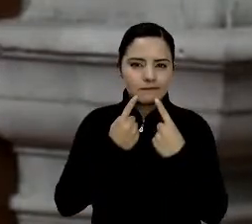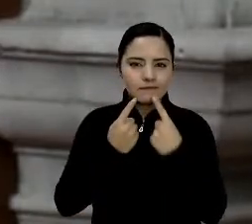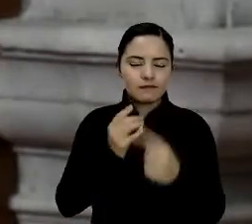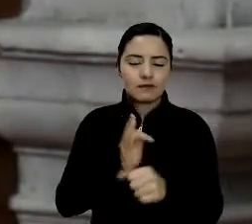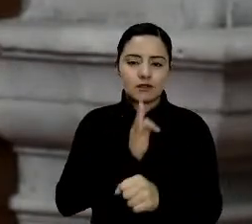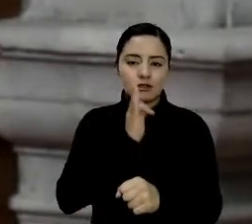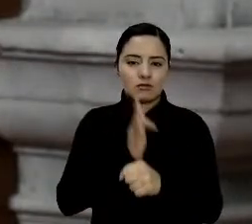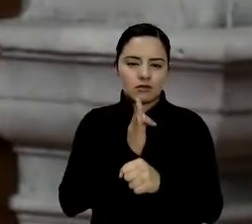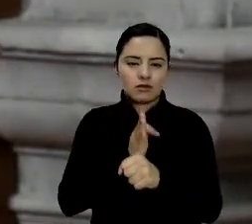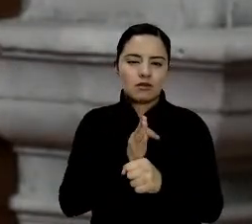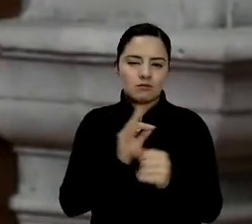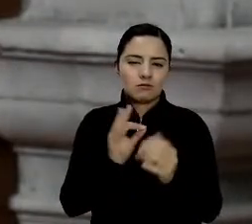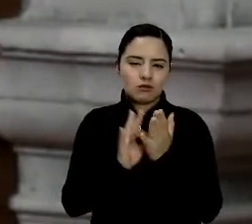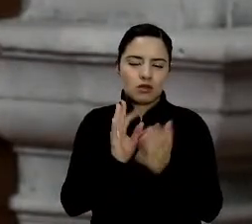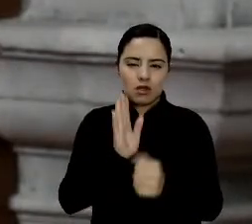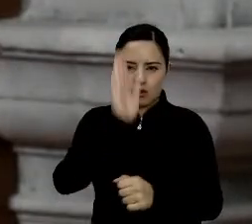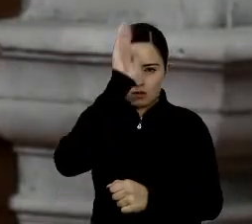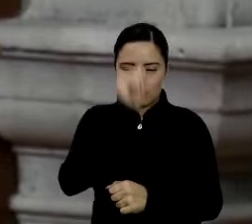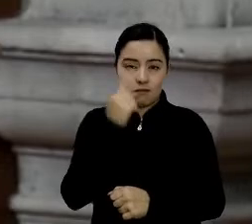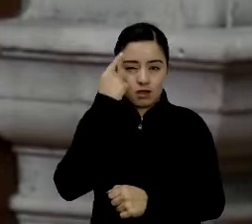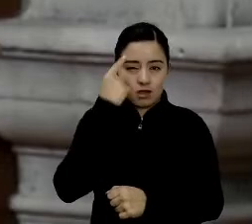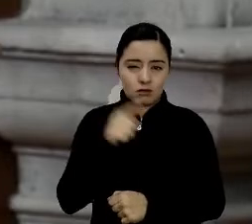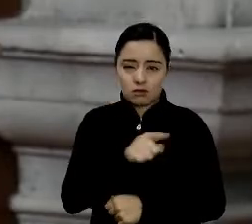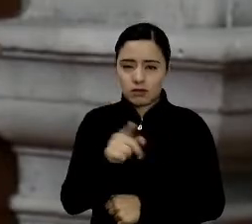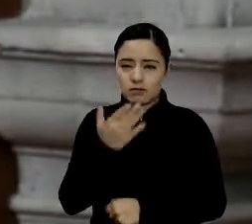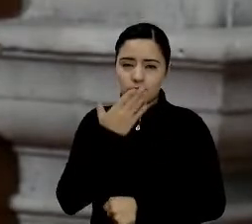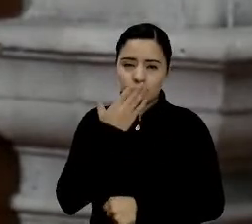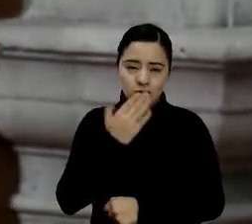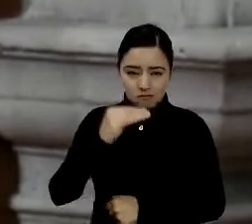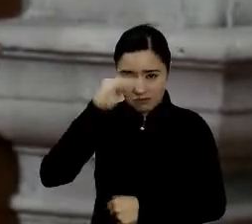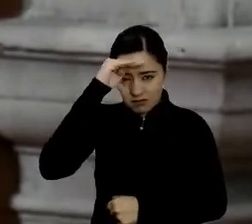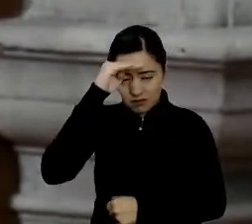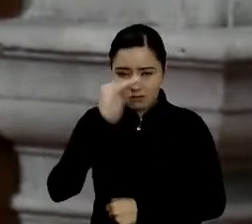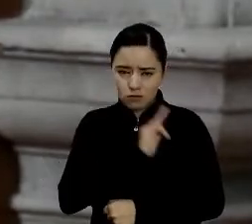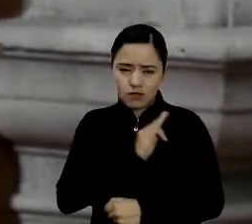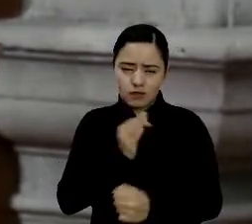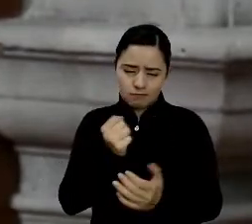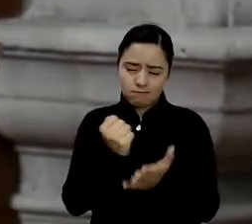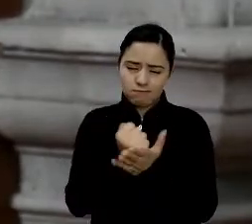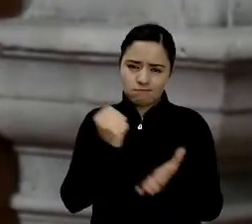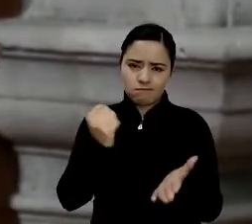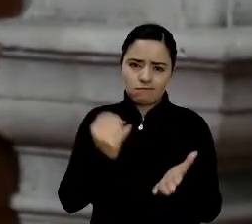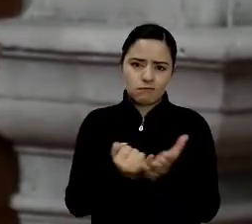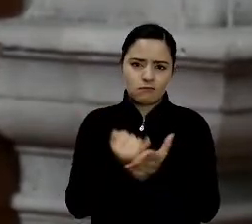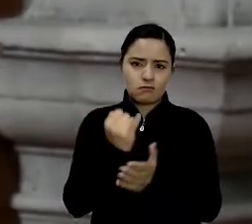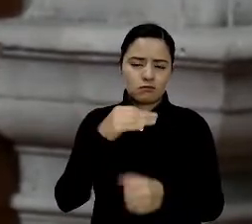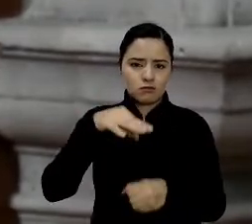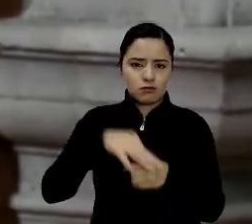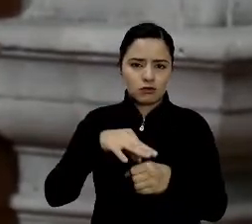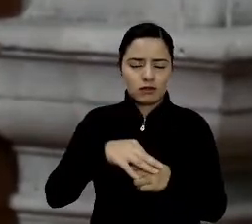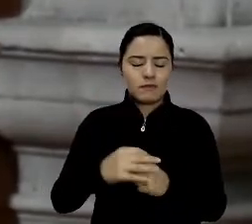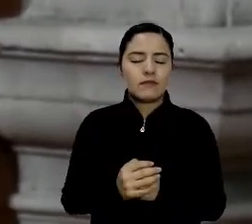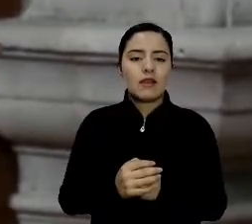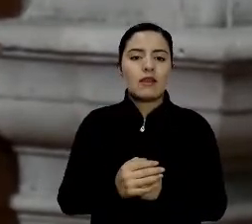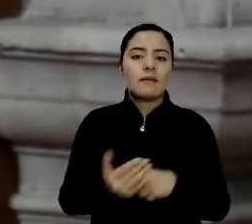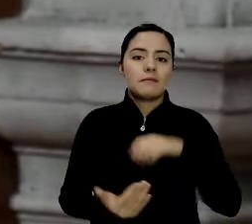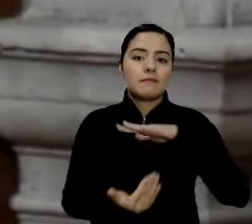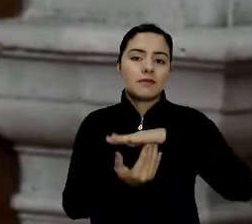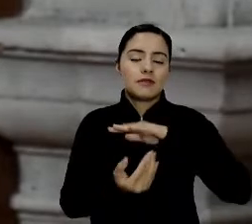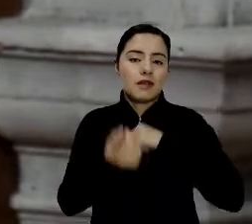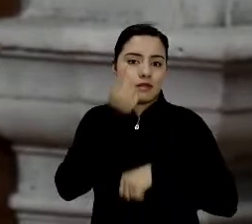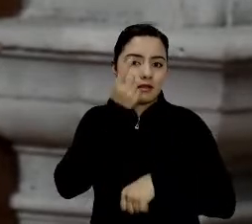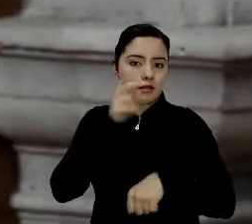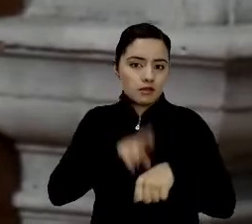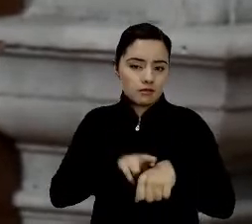acuerdo, para que, de estimar lo correcto, se apruebe en sus términos. Le pido a la mesa directiva, de forma respetuosa y